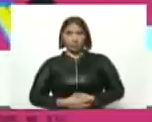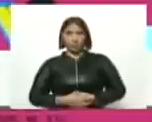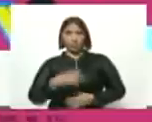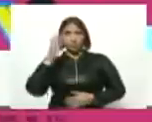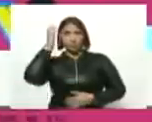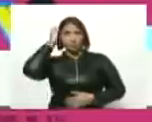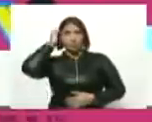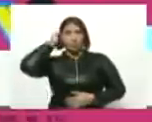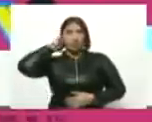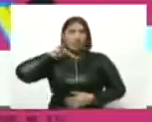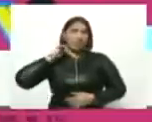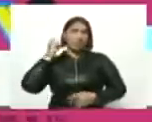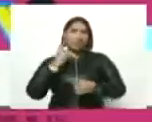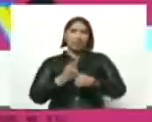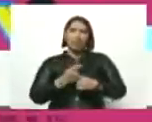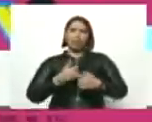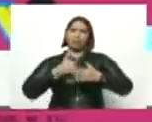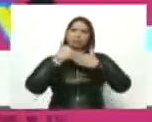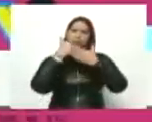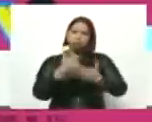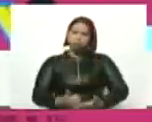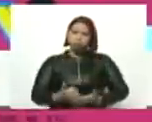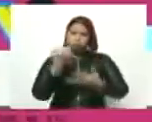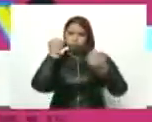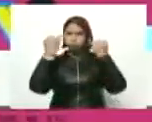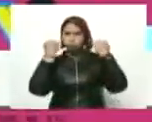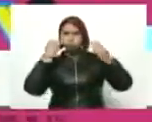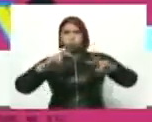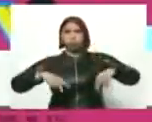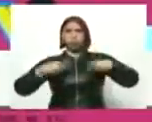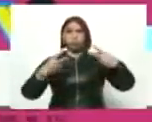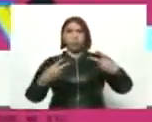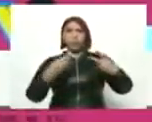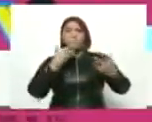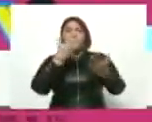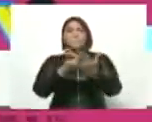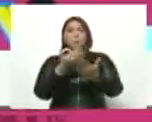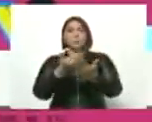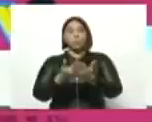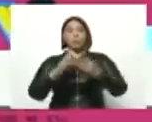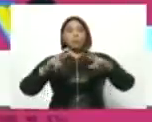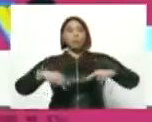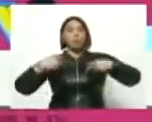Eso tiene que ayudar con ideas nuevas, ¿eh? Fuerza nueva, propuestas nuevas.